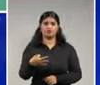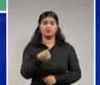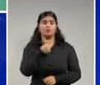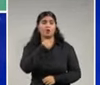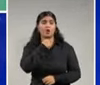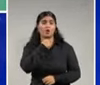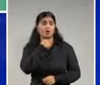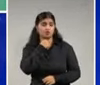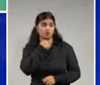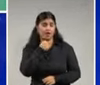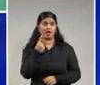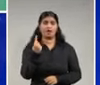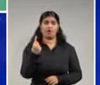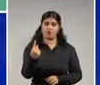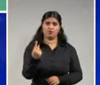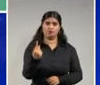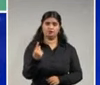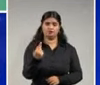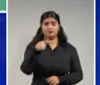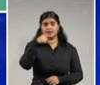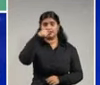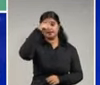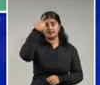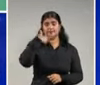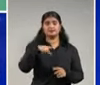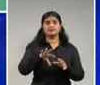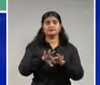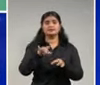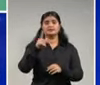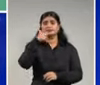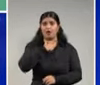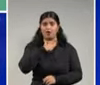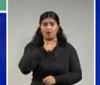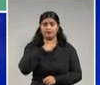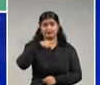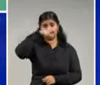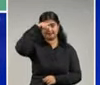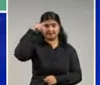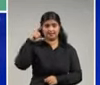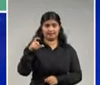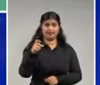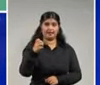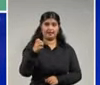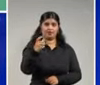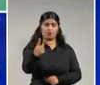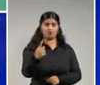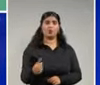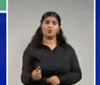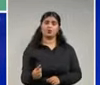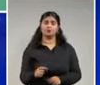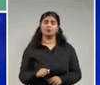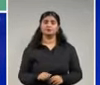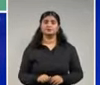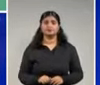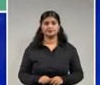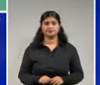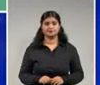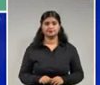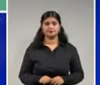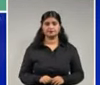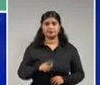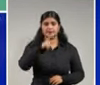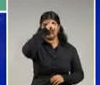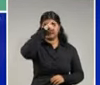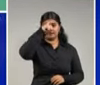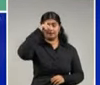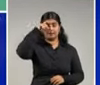Encrucijada solo reportó un caso, al igual que los municipios de Sagua la Grande y Santa Clara. Santi Espíritus